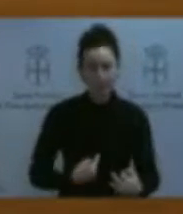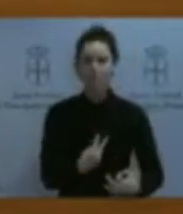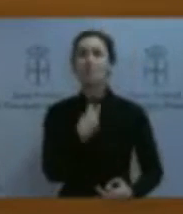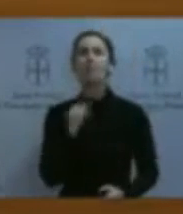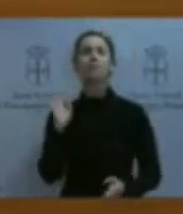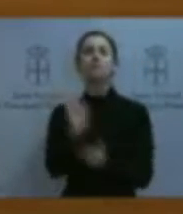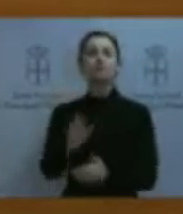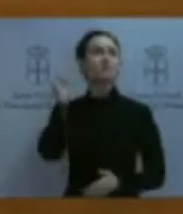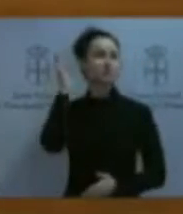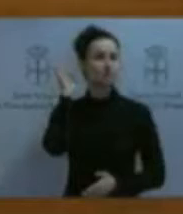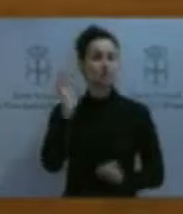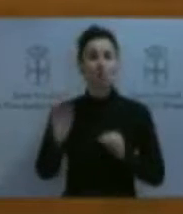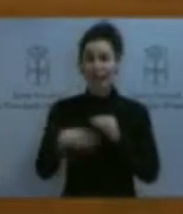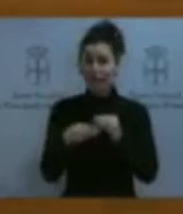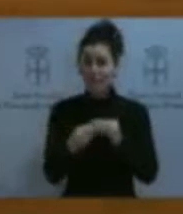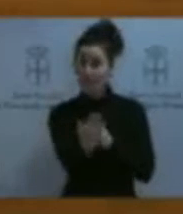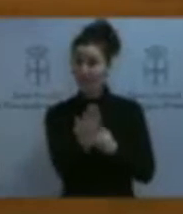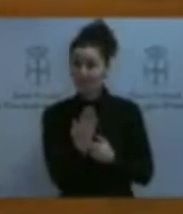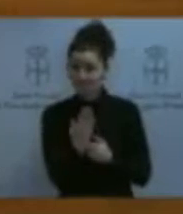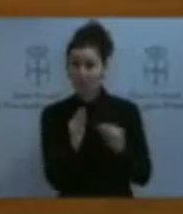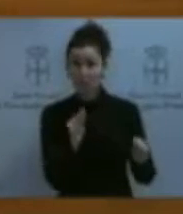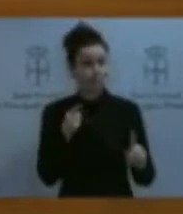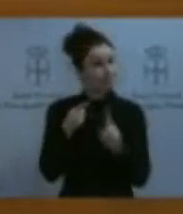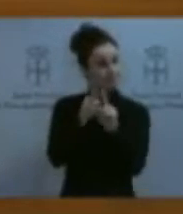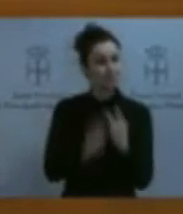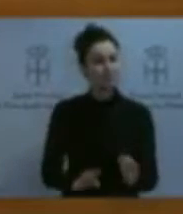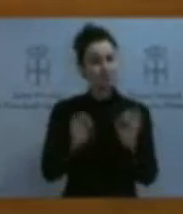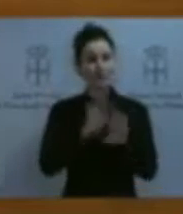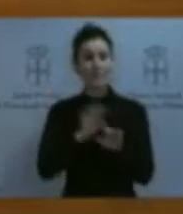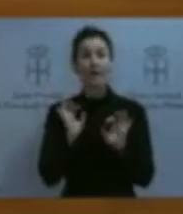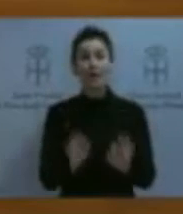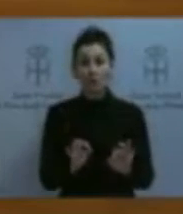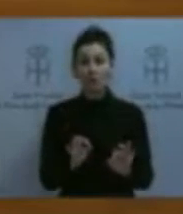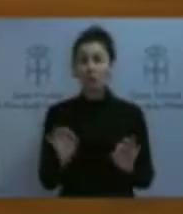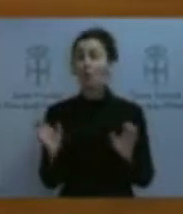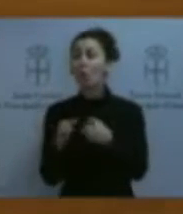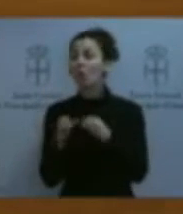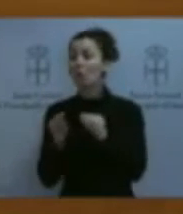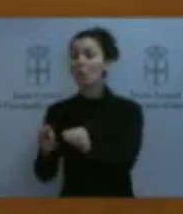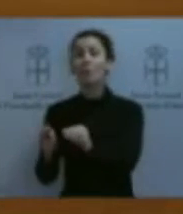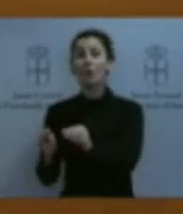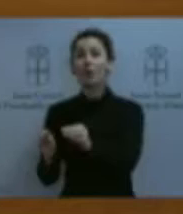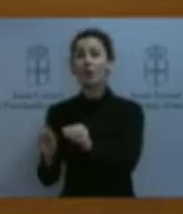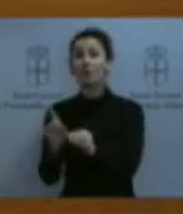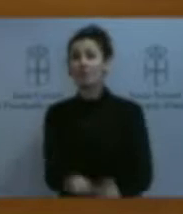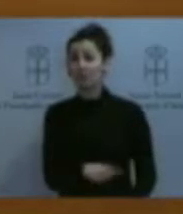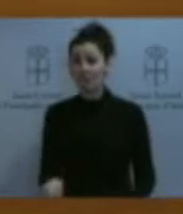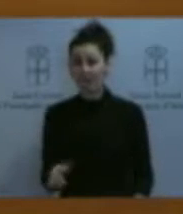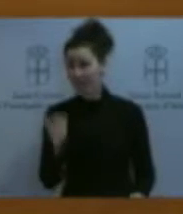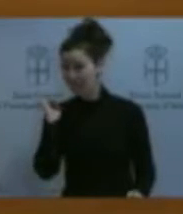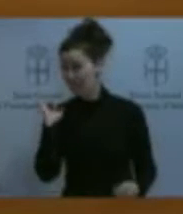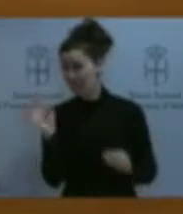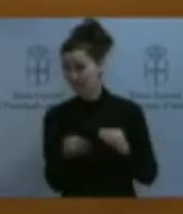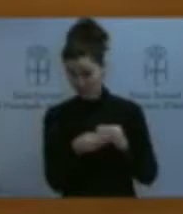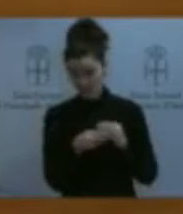fueran dirigidas específicamente para estas necesidades de este colectivo? La realidad es que muy pocas, ninguna o casi ninguna.